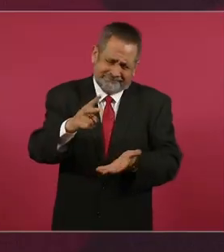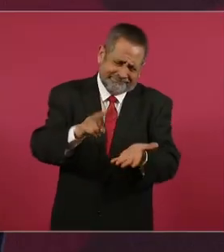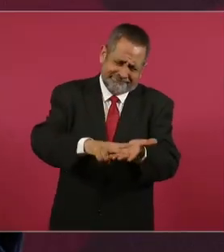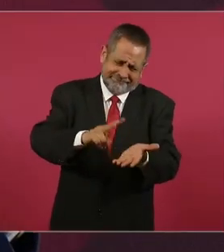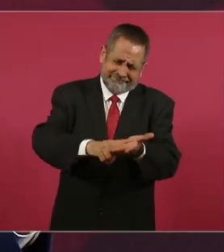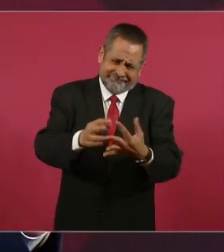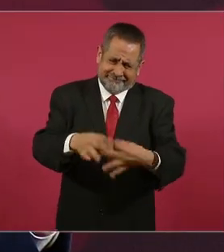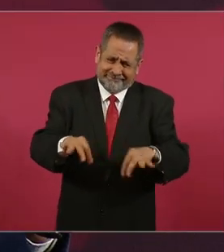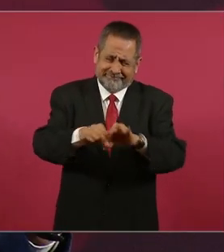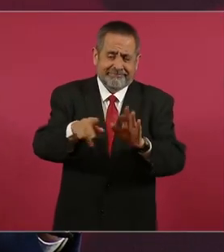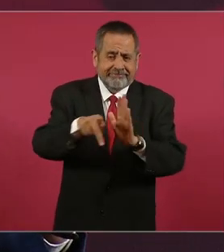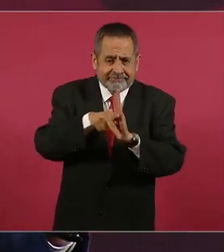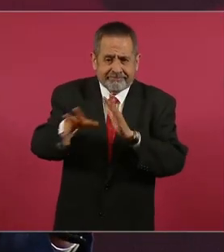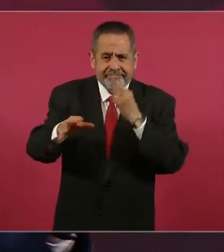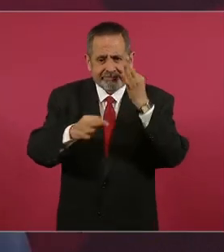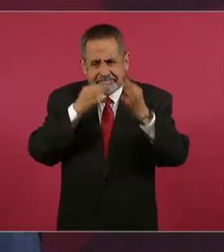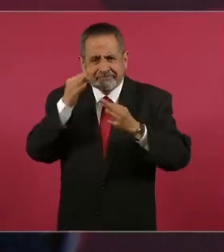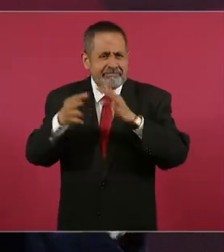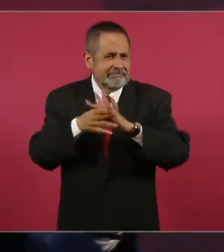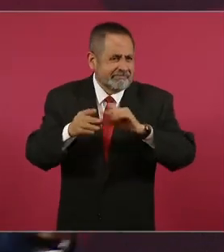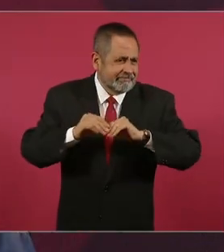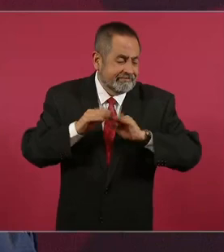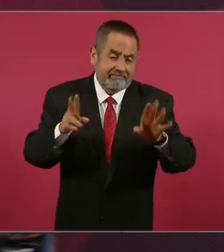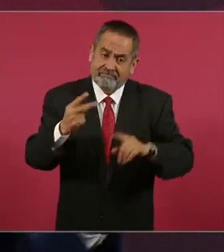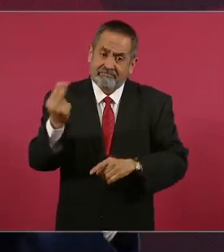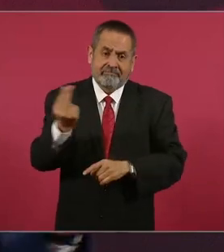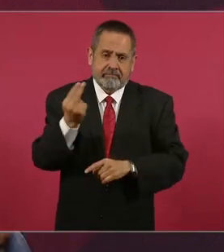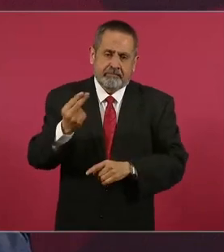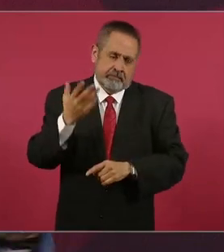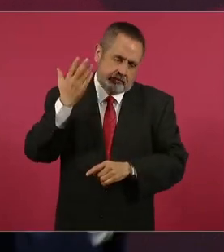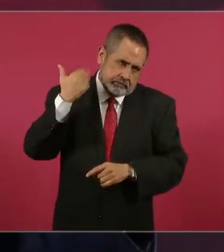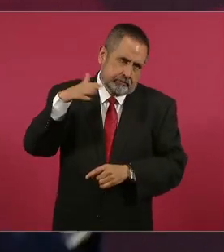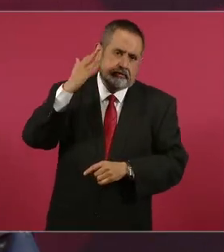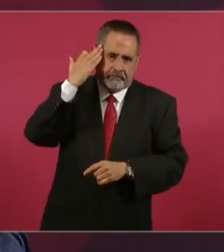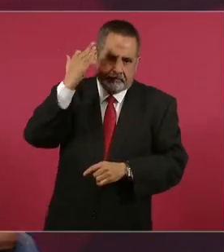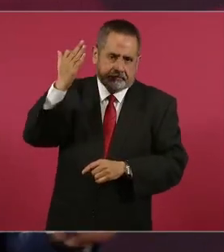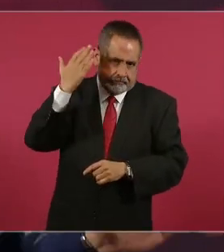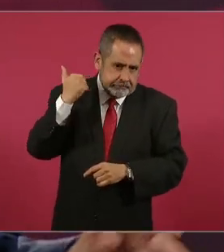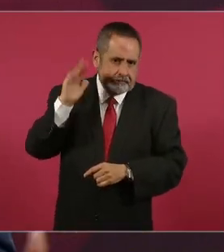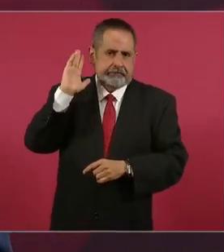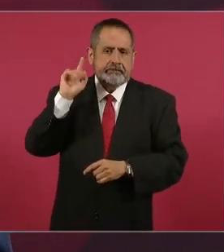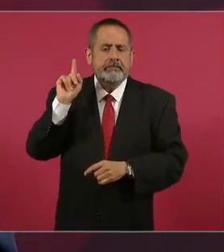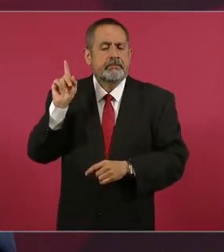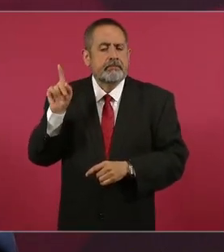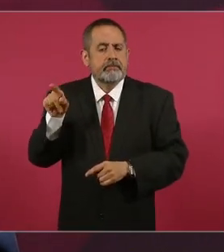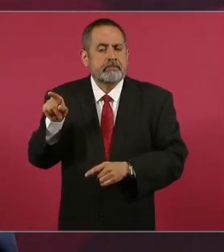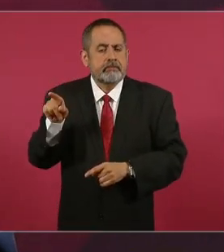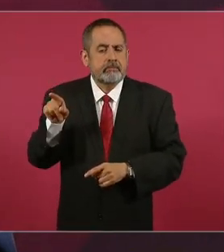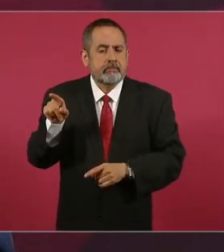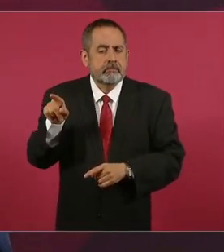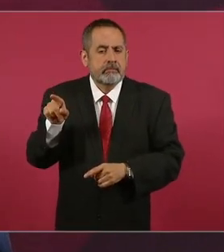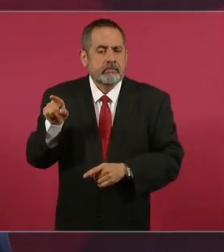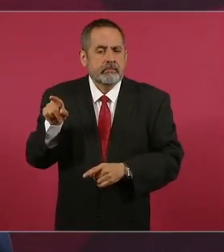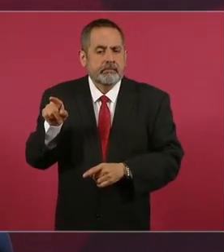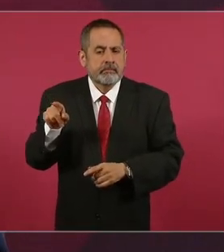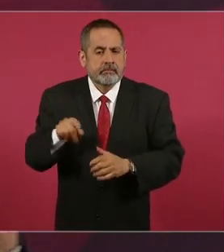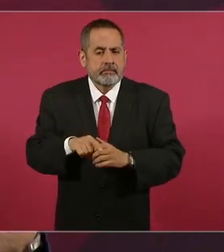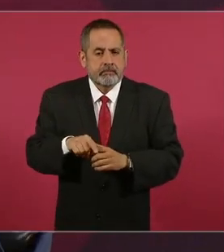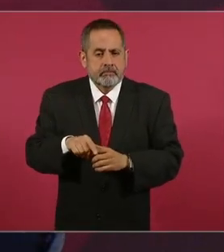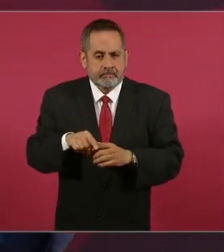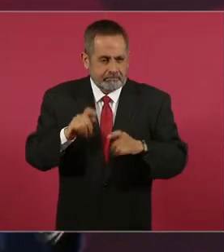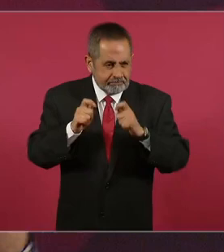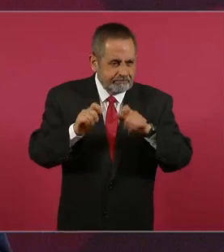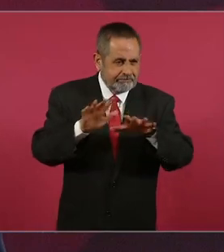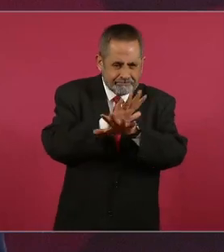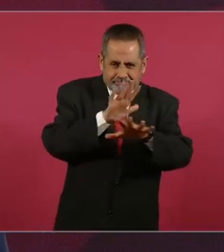indispensable. Claro, en la época de cambios,